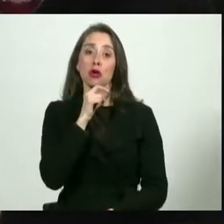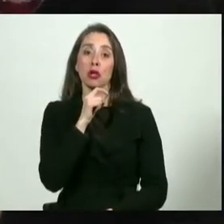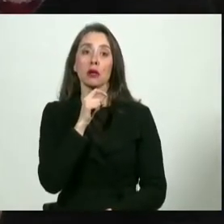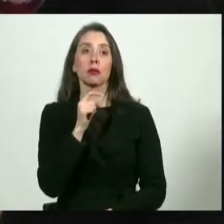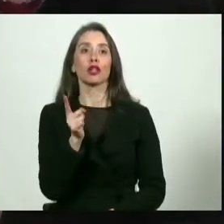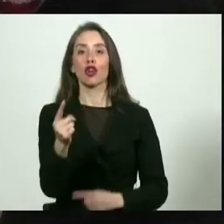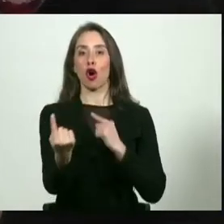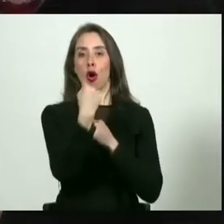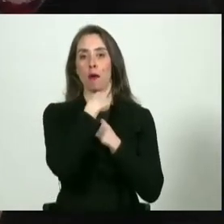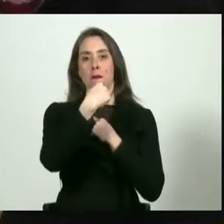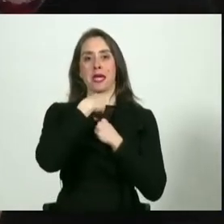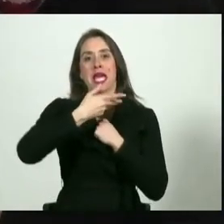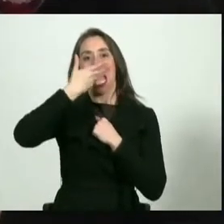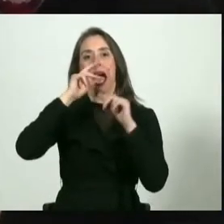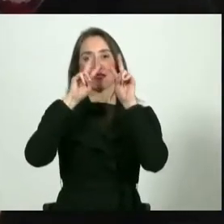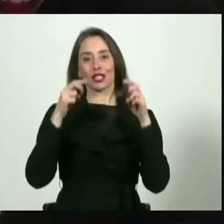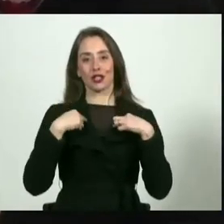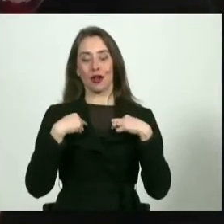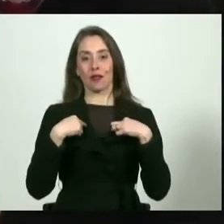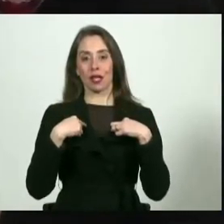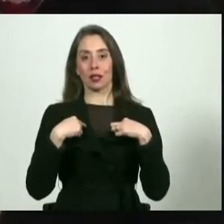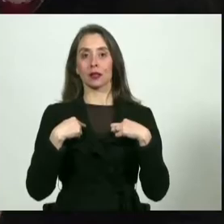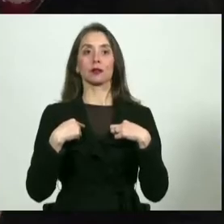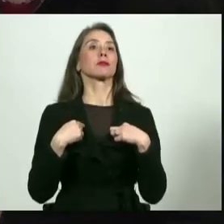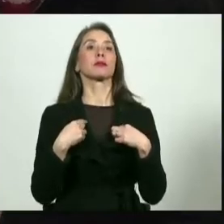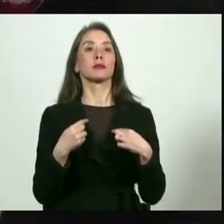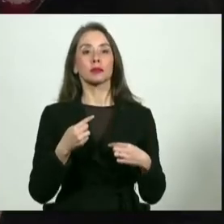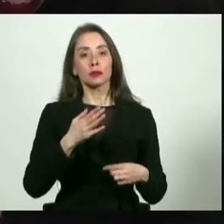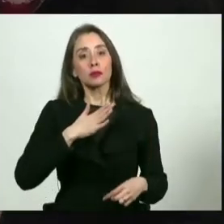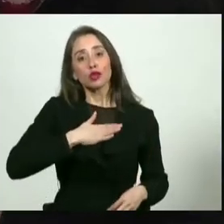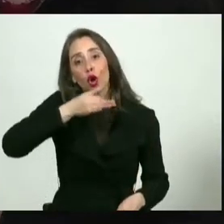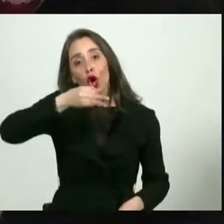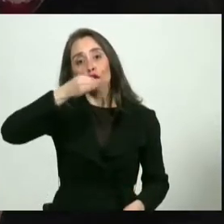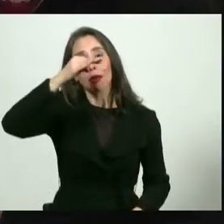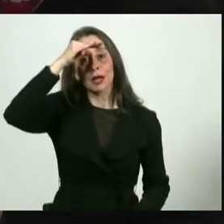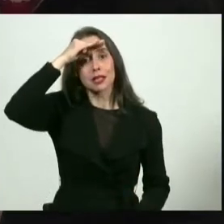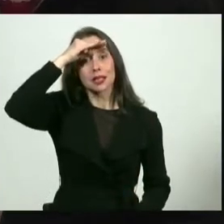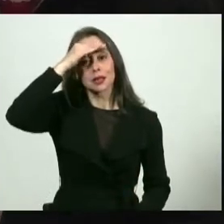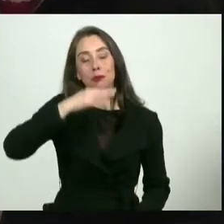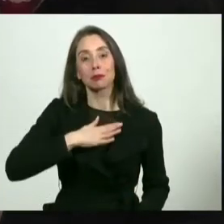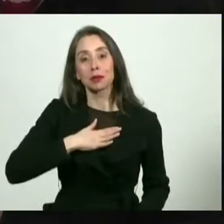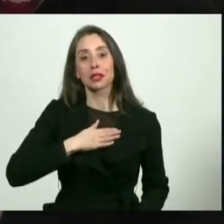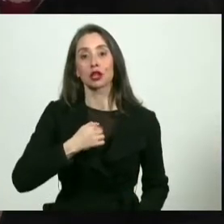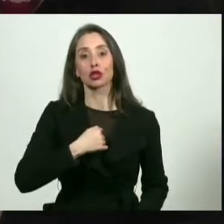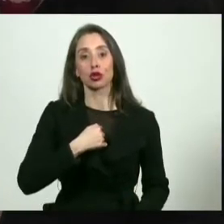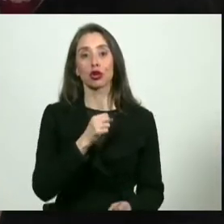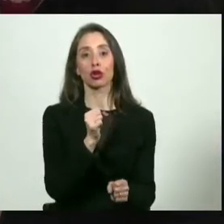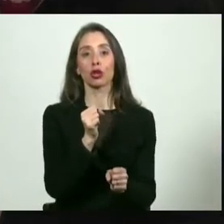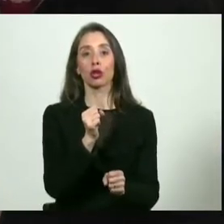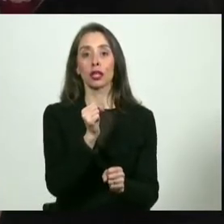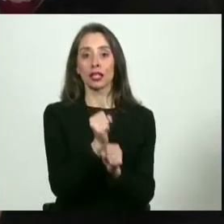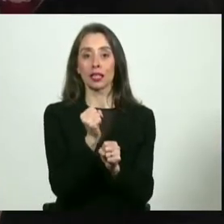tengo discapacidad física severa. Y quisiera hacer un llamado en el sentido de